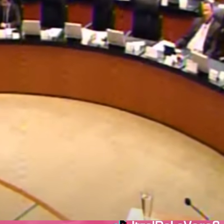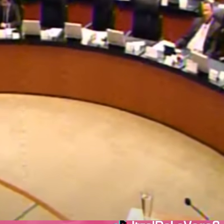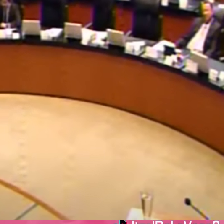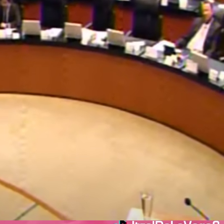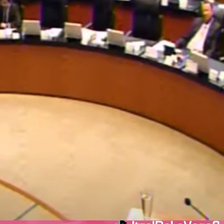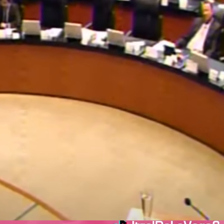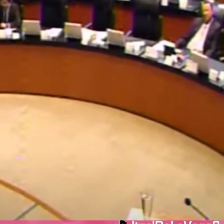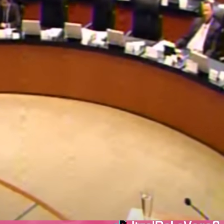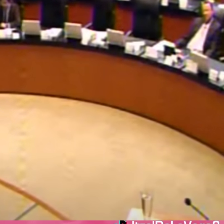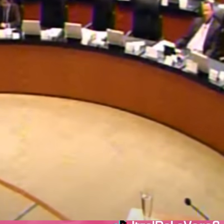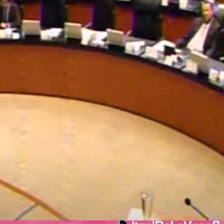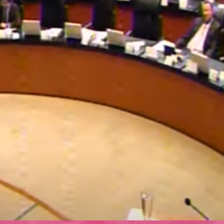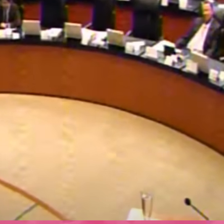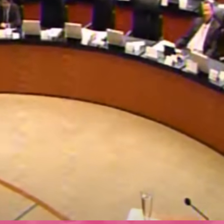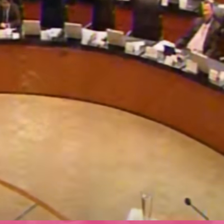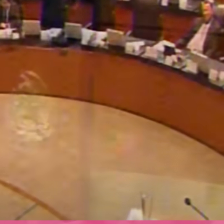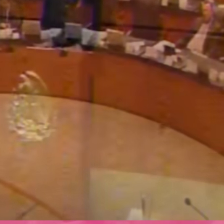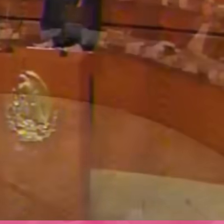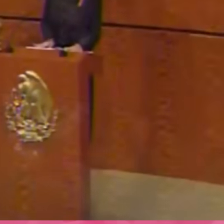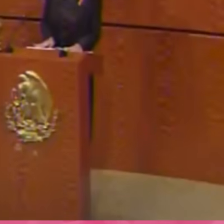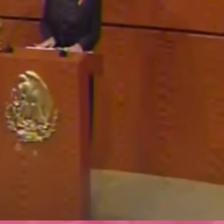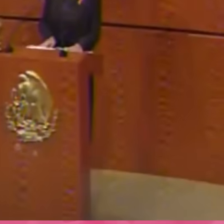a la razón de la fuerza.